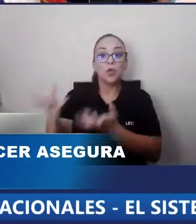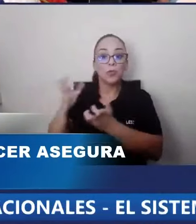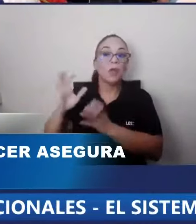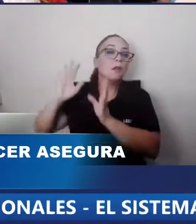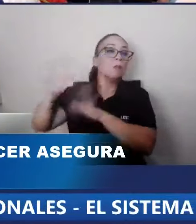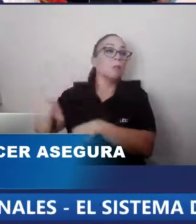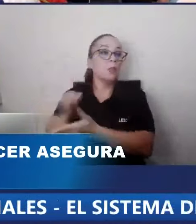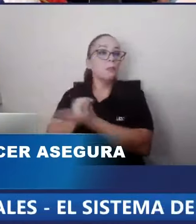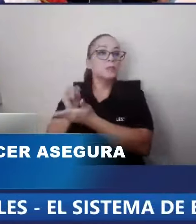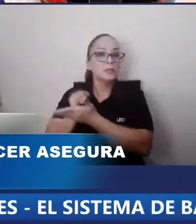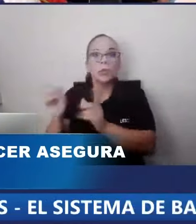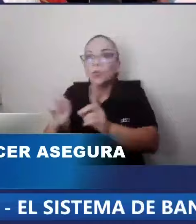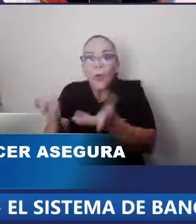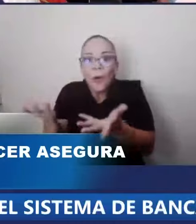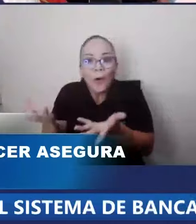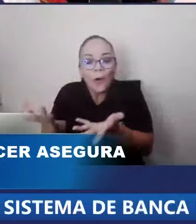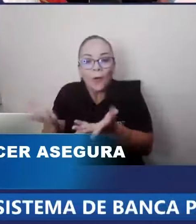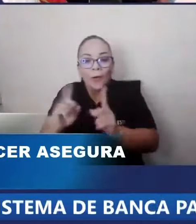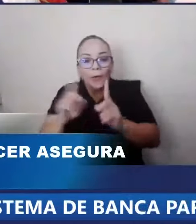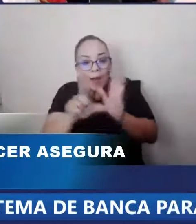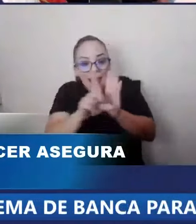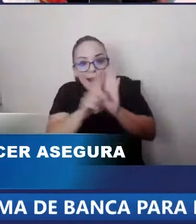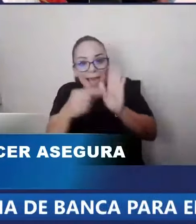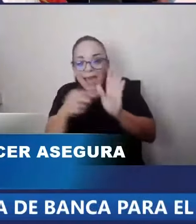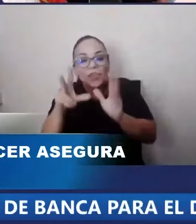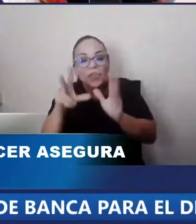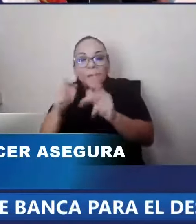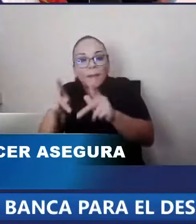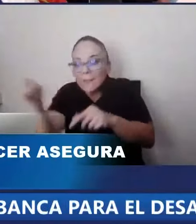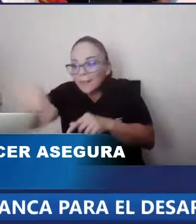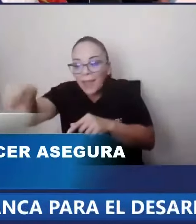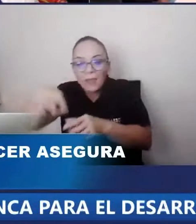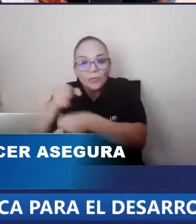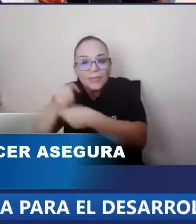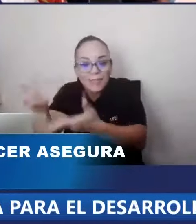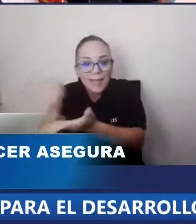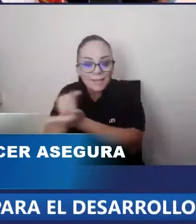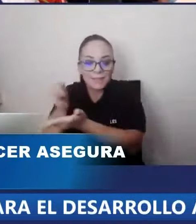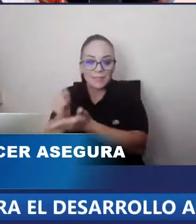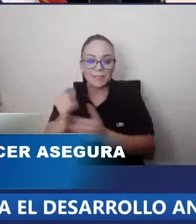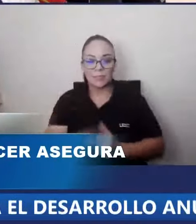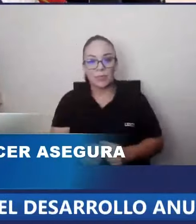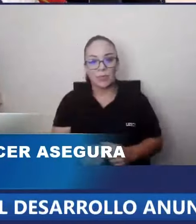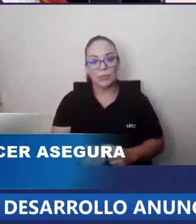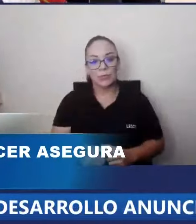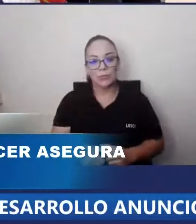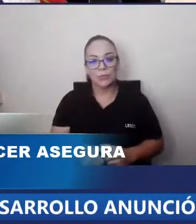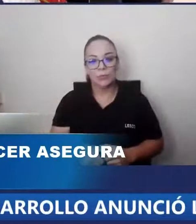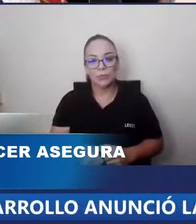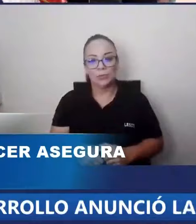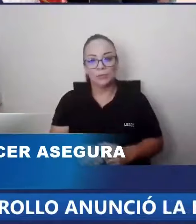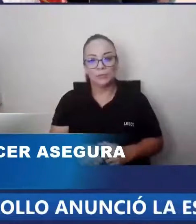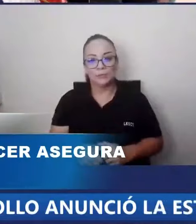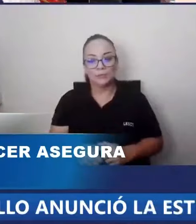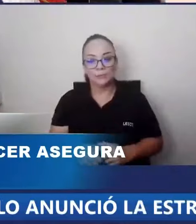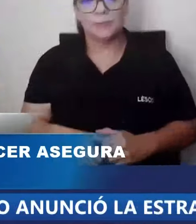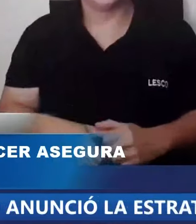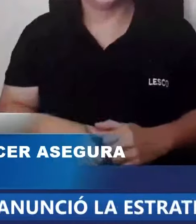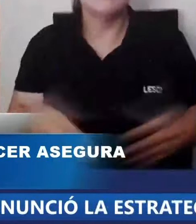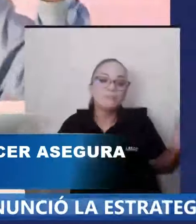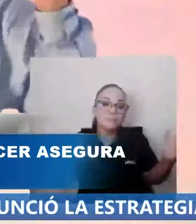investigación, es que la ley de Costa Rica no se lo permite. Toca la fiscalía de